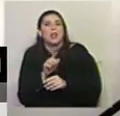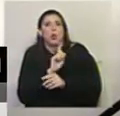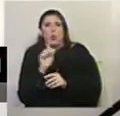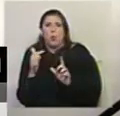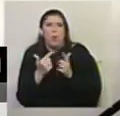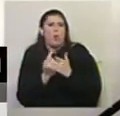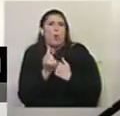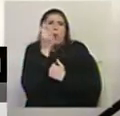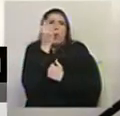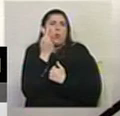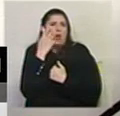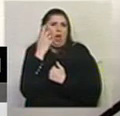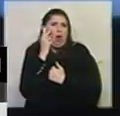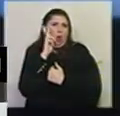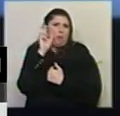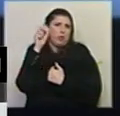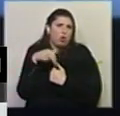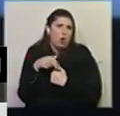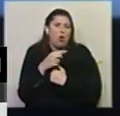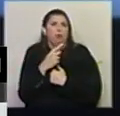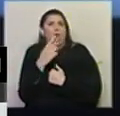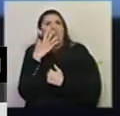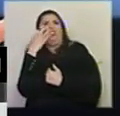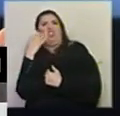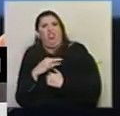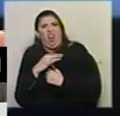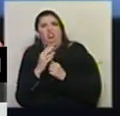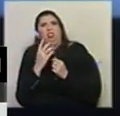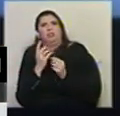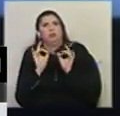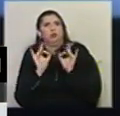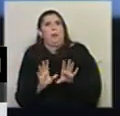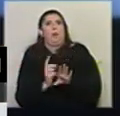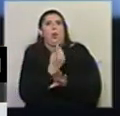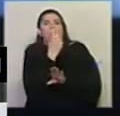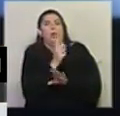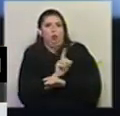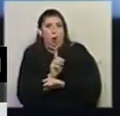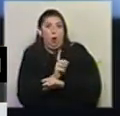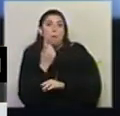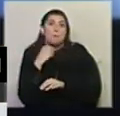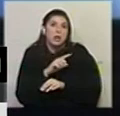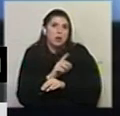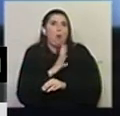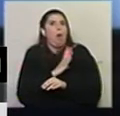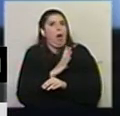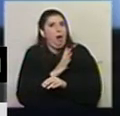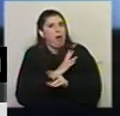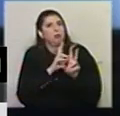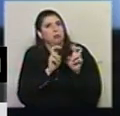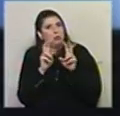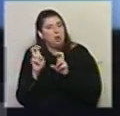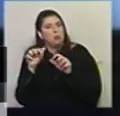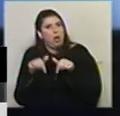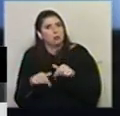únicas ni verdades absolutas, pero son temas en los que hay que debatir seriamente. Uh-huh. Y yo, personalmente, nunca